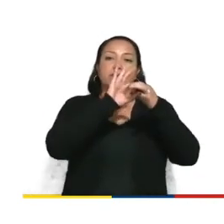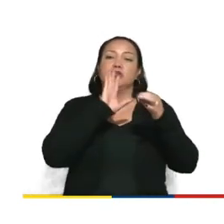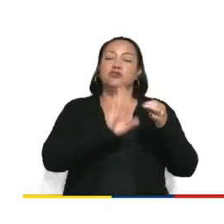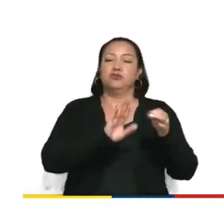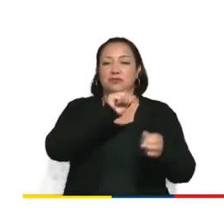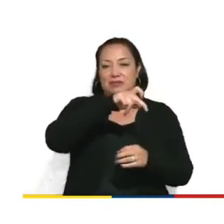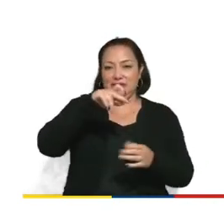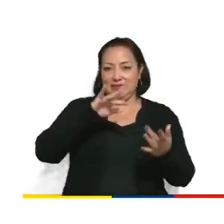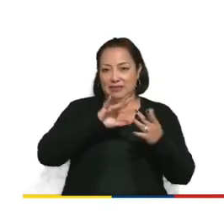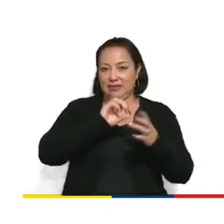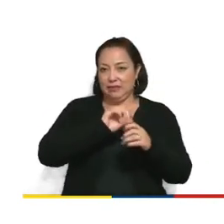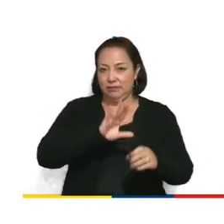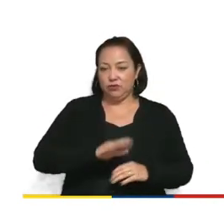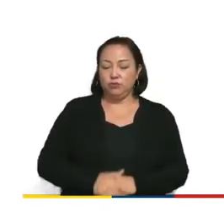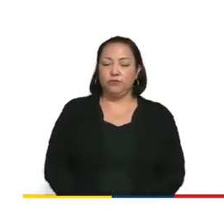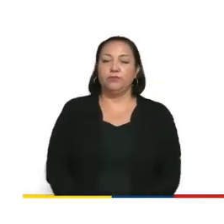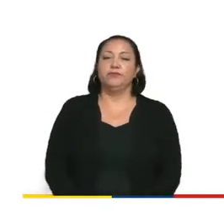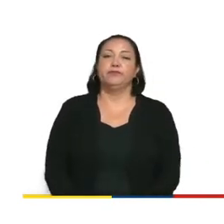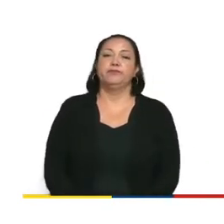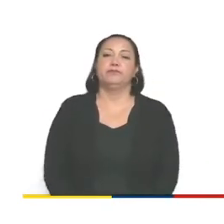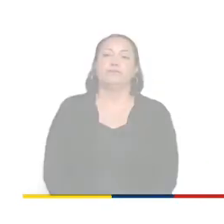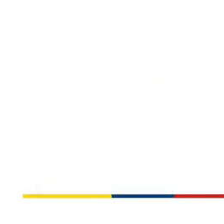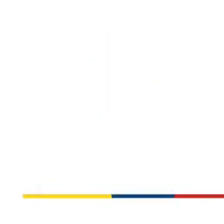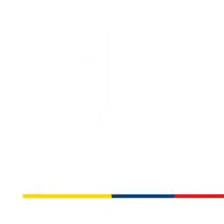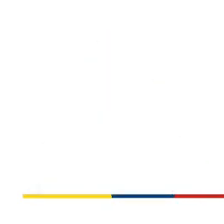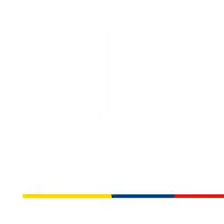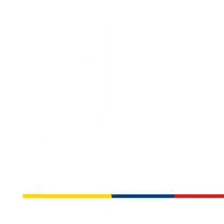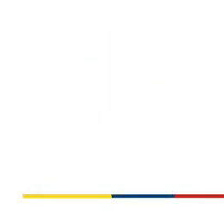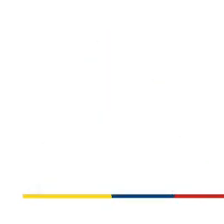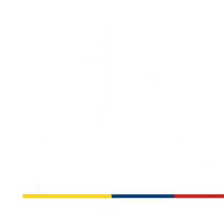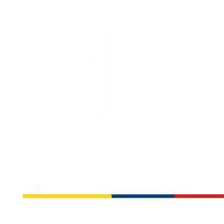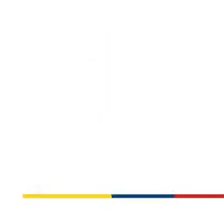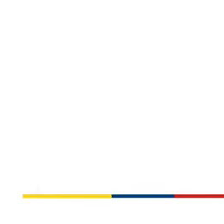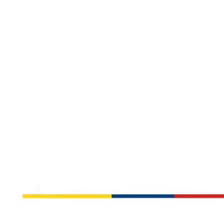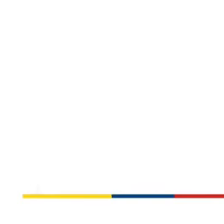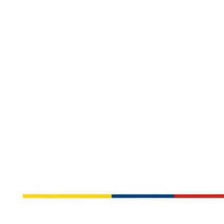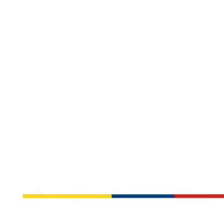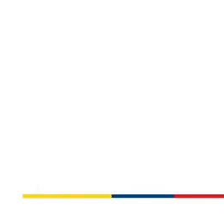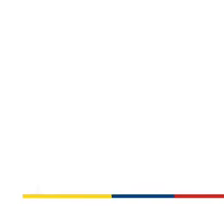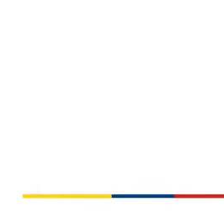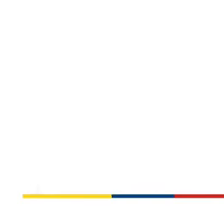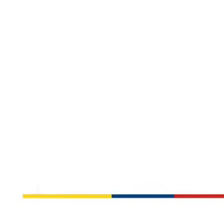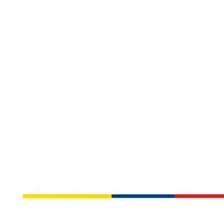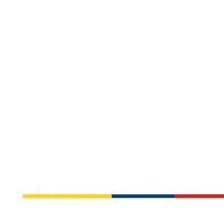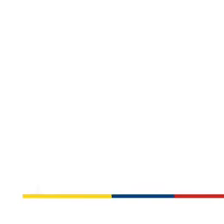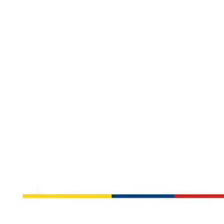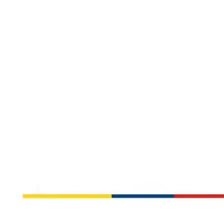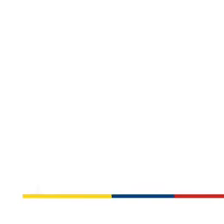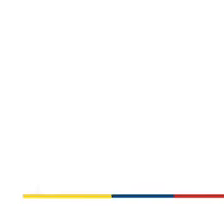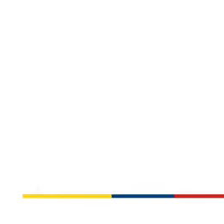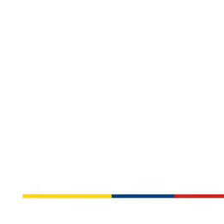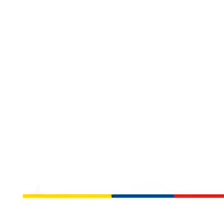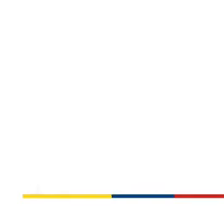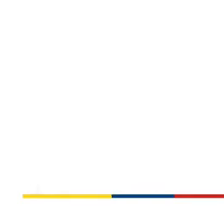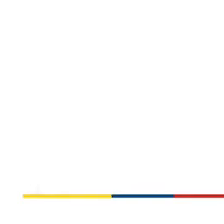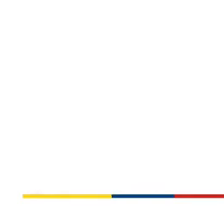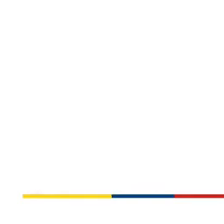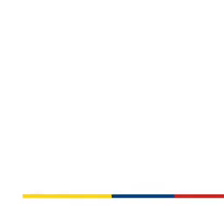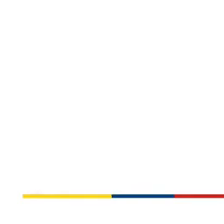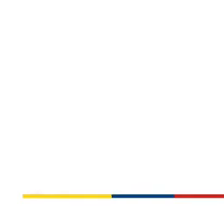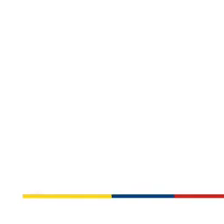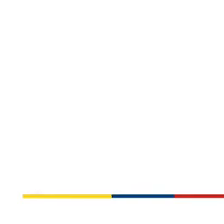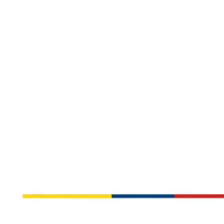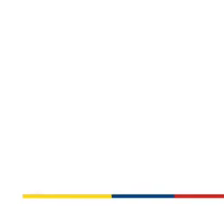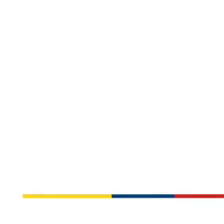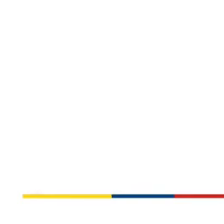So, that's why we can see that the absolute majority of providers of applications